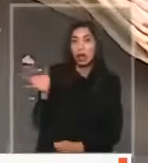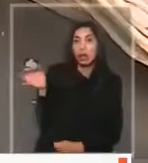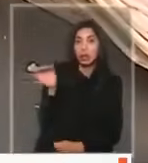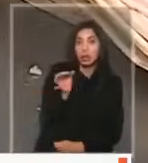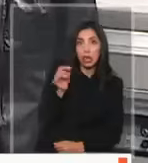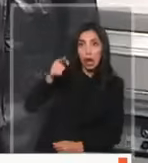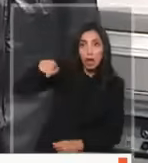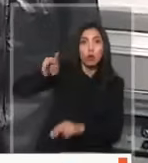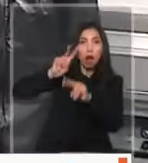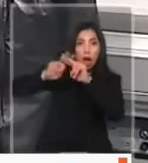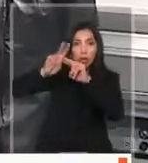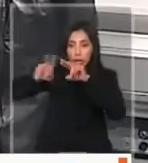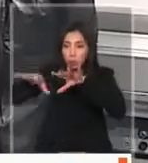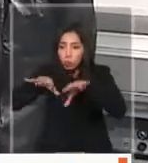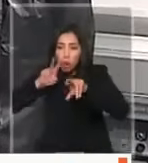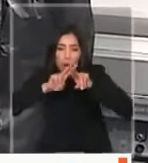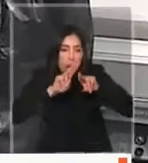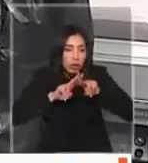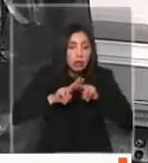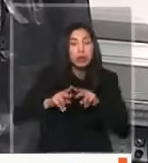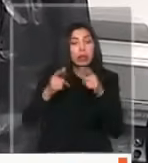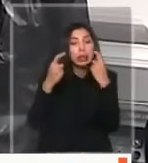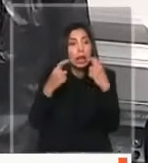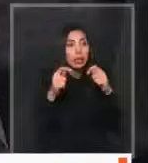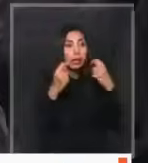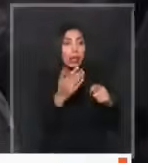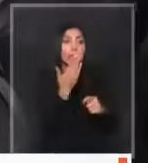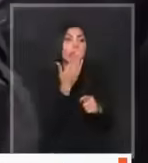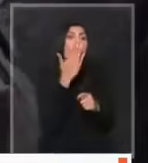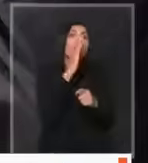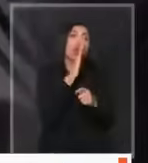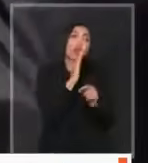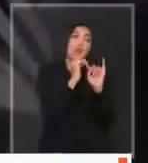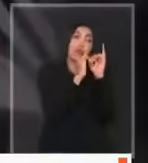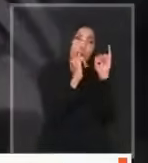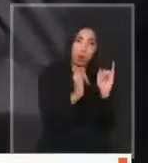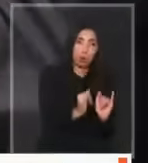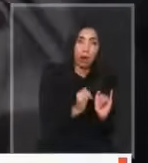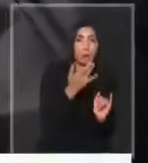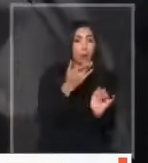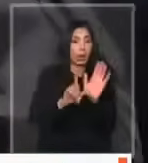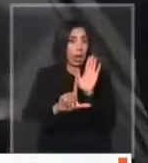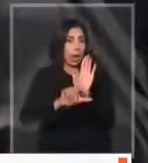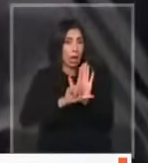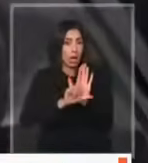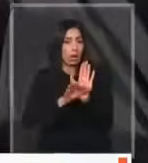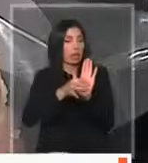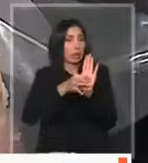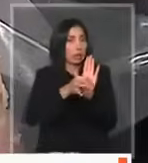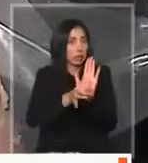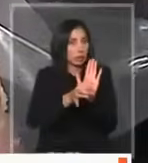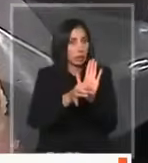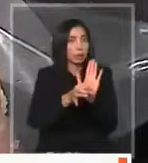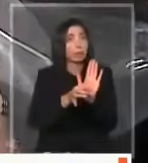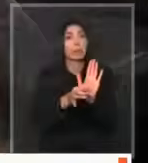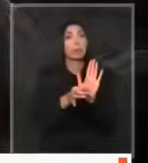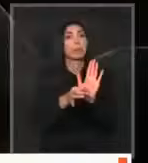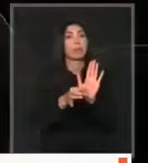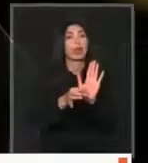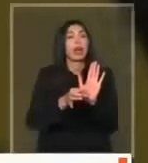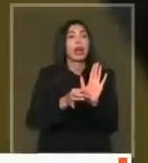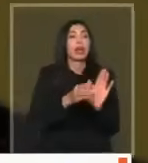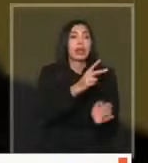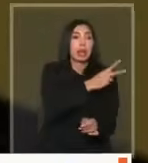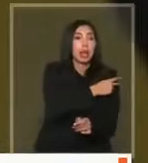que venden, tienen que buscar la mejor opción para todos, porque según la ley, la nueva carga laboral tiene que ser acordada con los